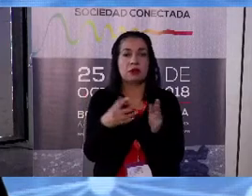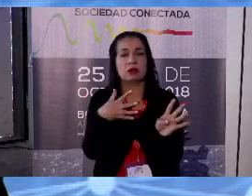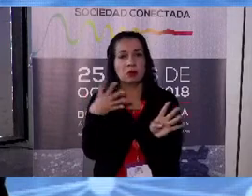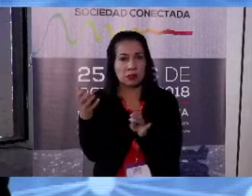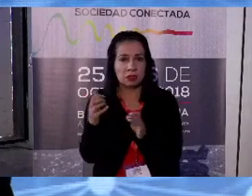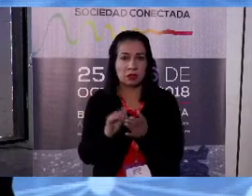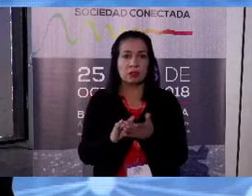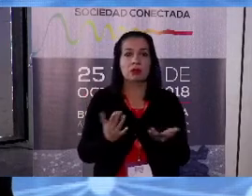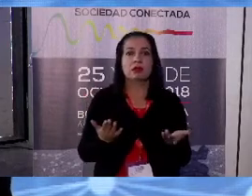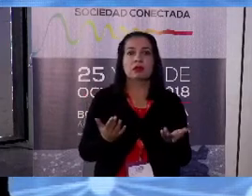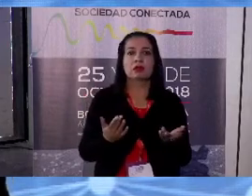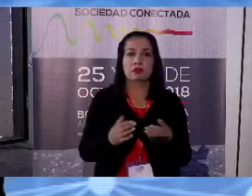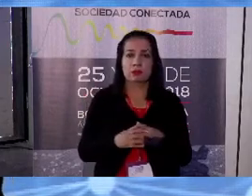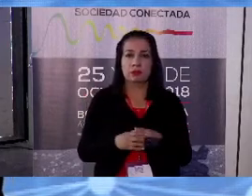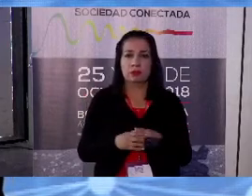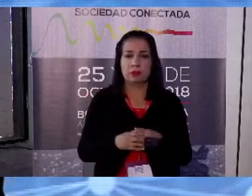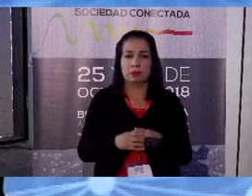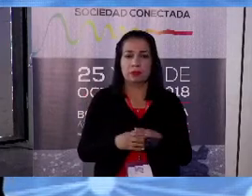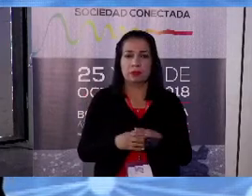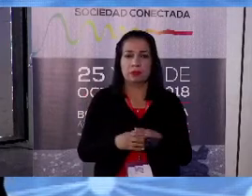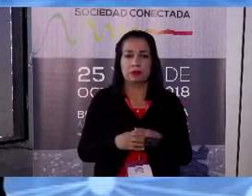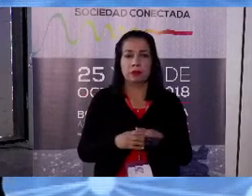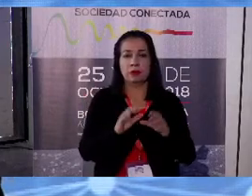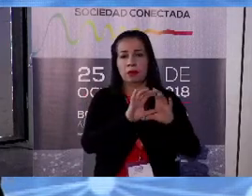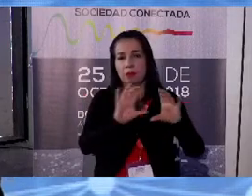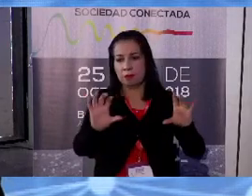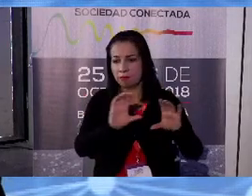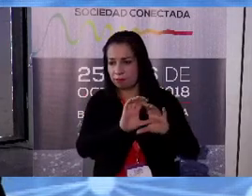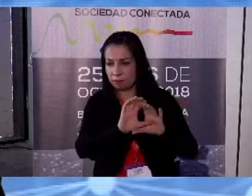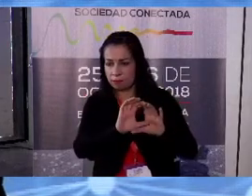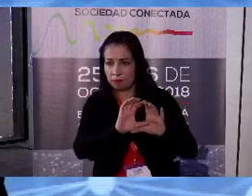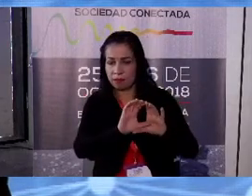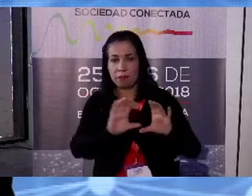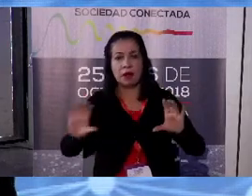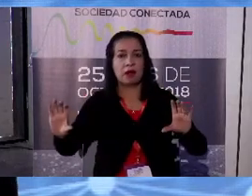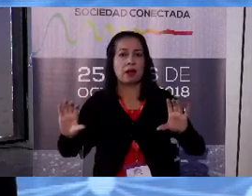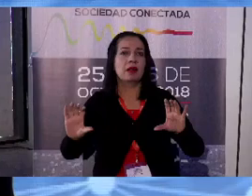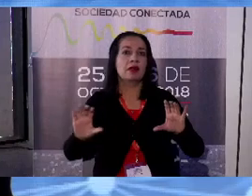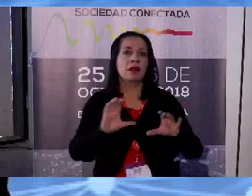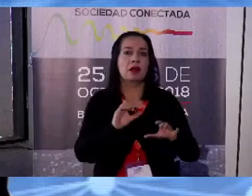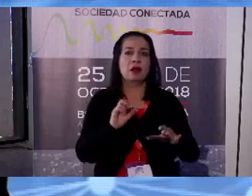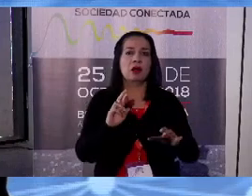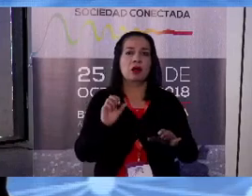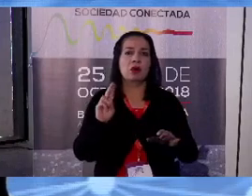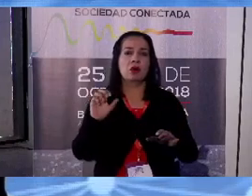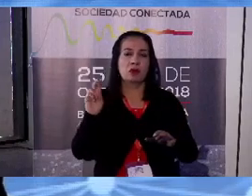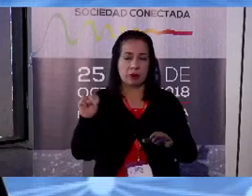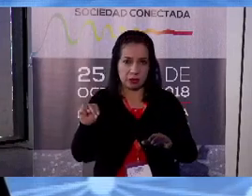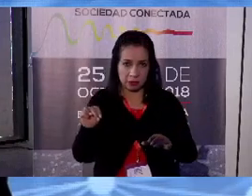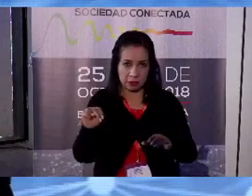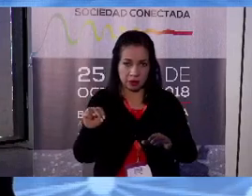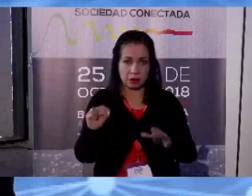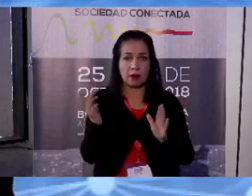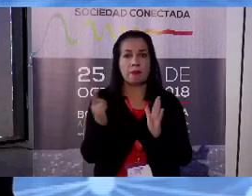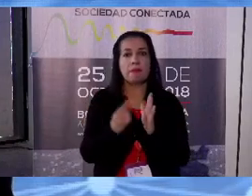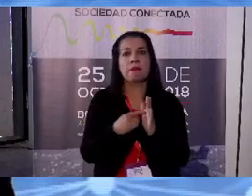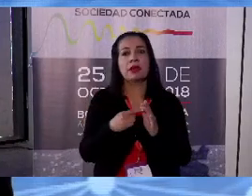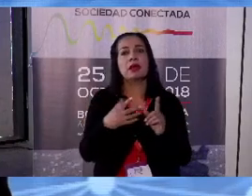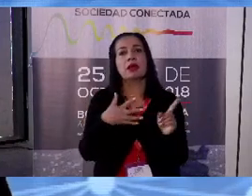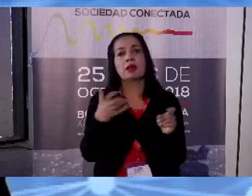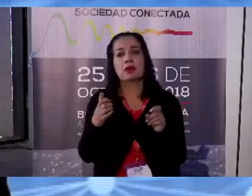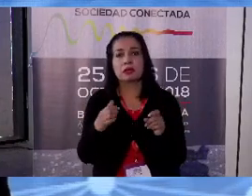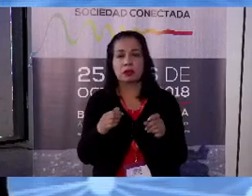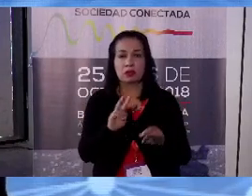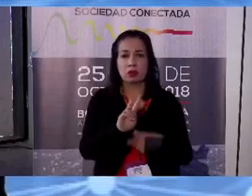sea 1800 1900 la banda de El corban de umts o sea 1900 2 con1 y